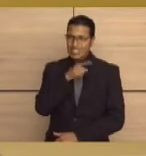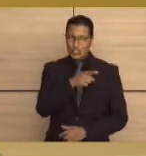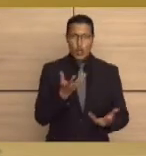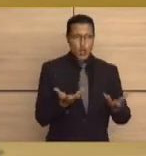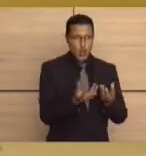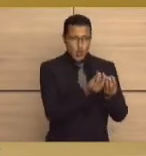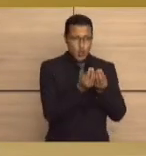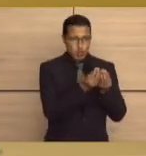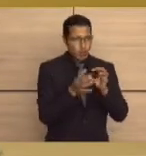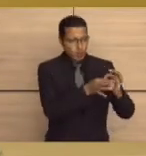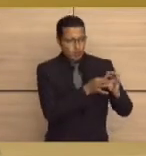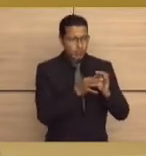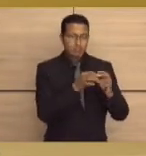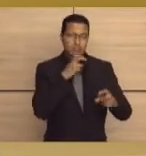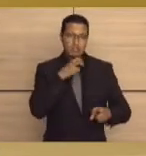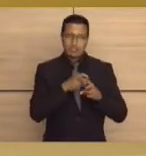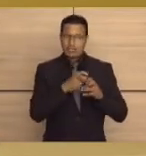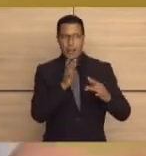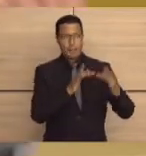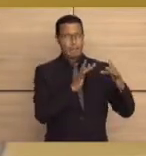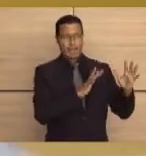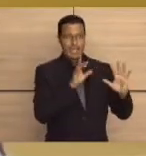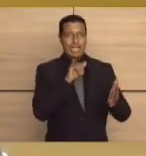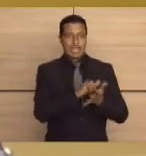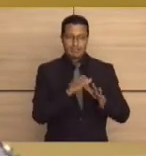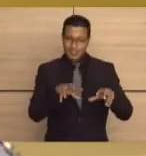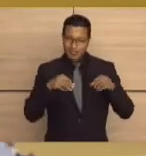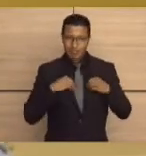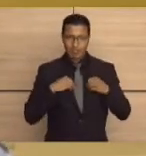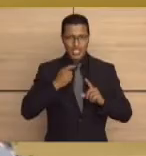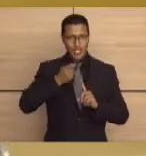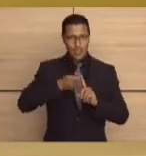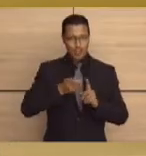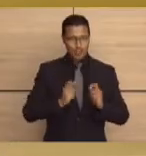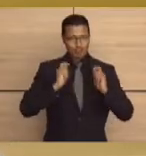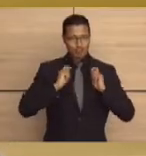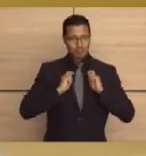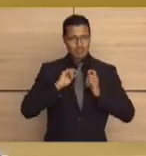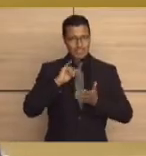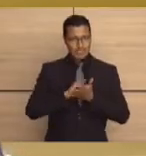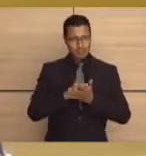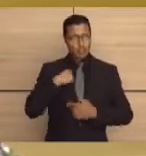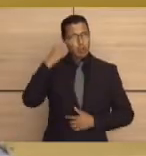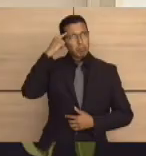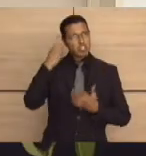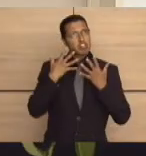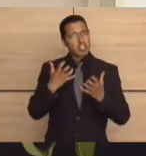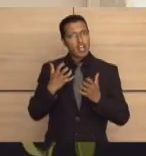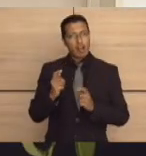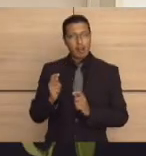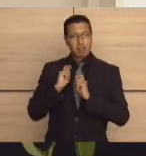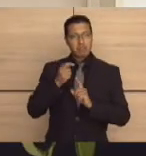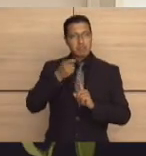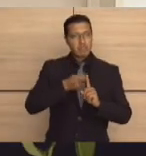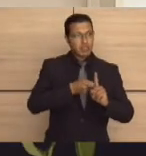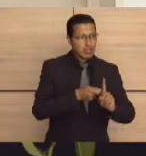montón, pero es por eso mismo. Es tener que aceptar el rol que tienes, que no siempre es el que quieres, y confiar en